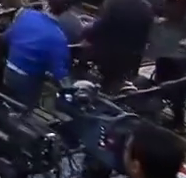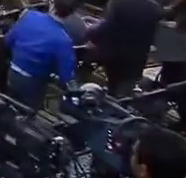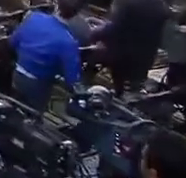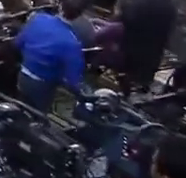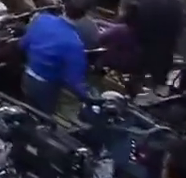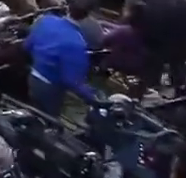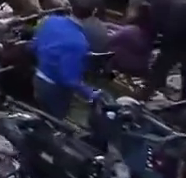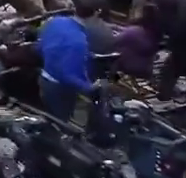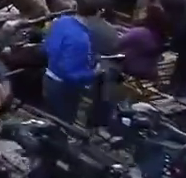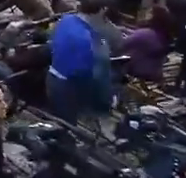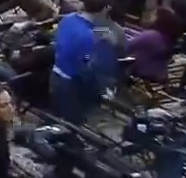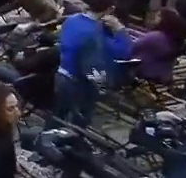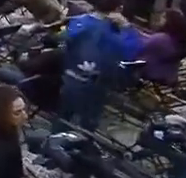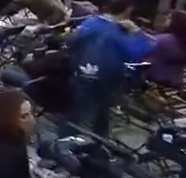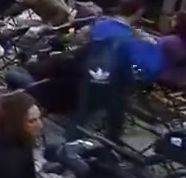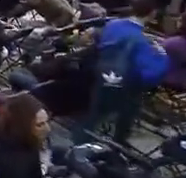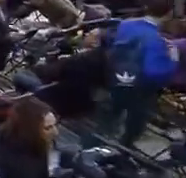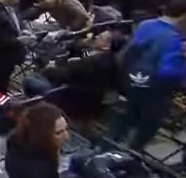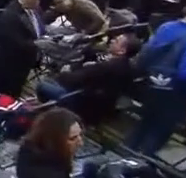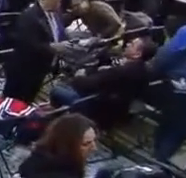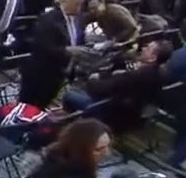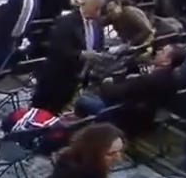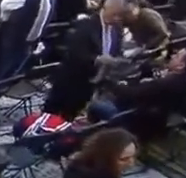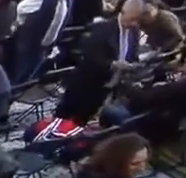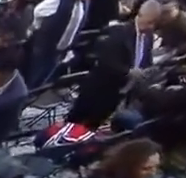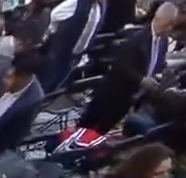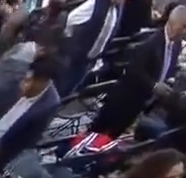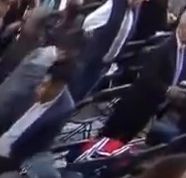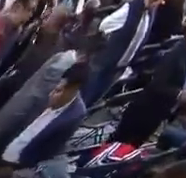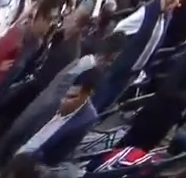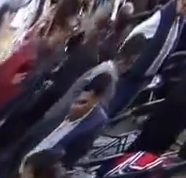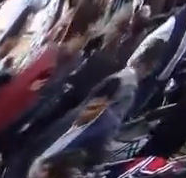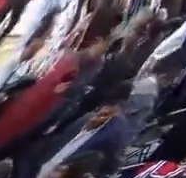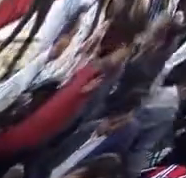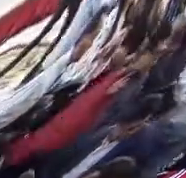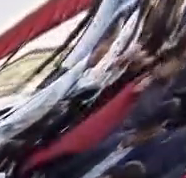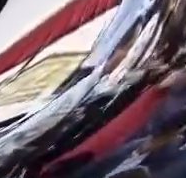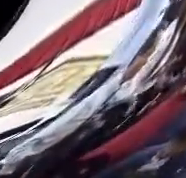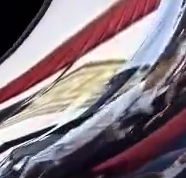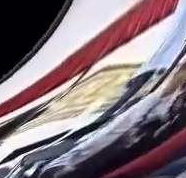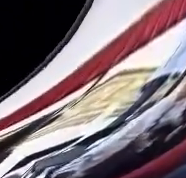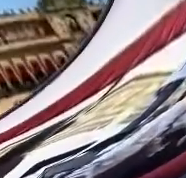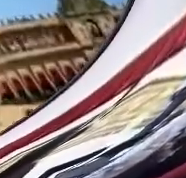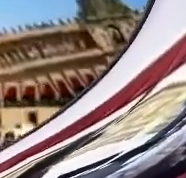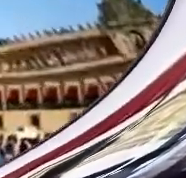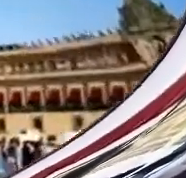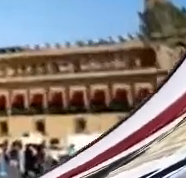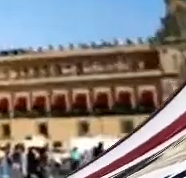Thank you.